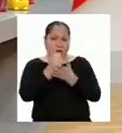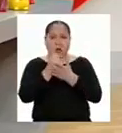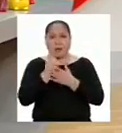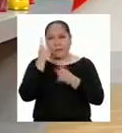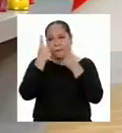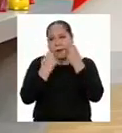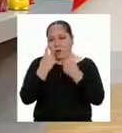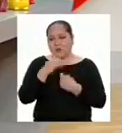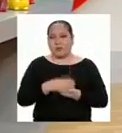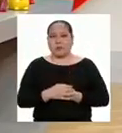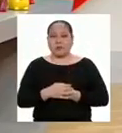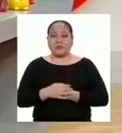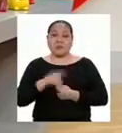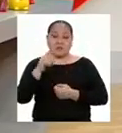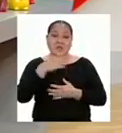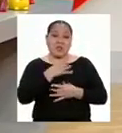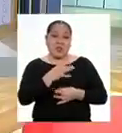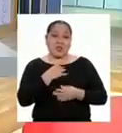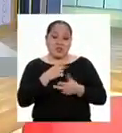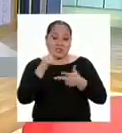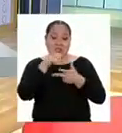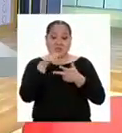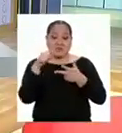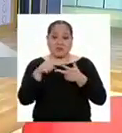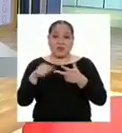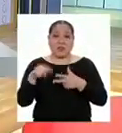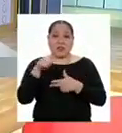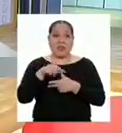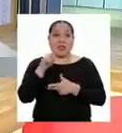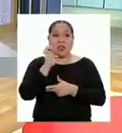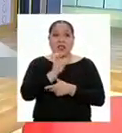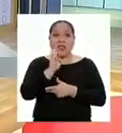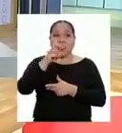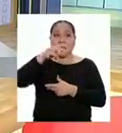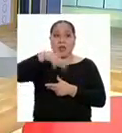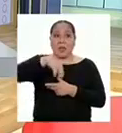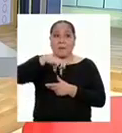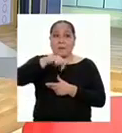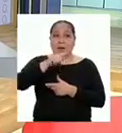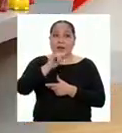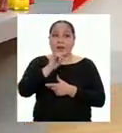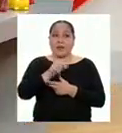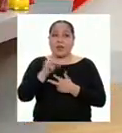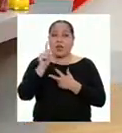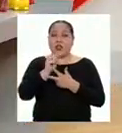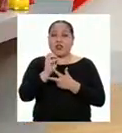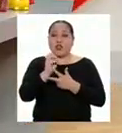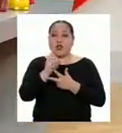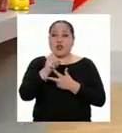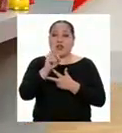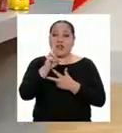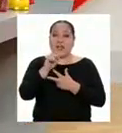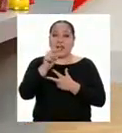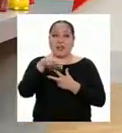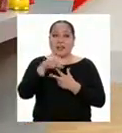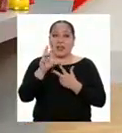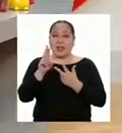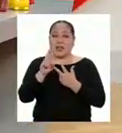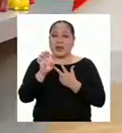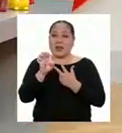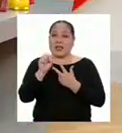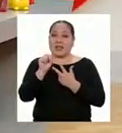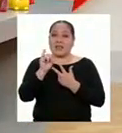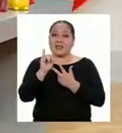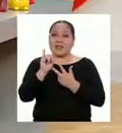interesa que hayan mencionado esos 3 términos: empatía, tolerancia y resiliencia. Estoy tratando de pensar cómo